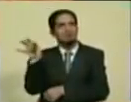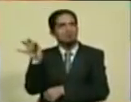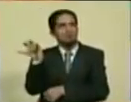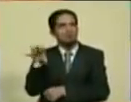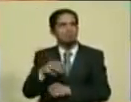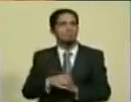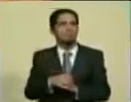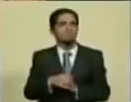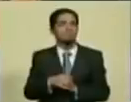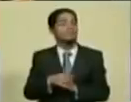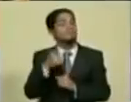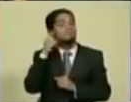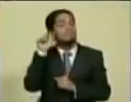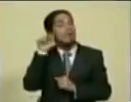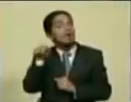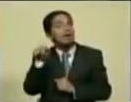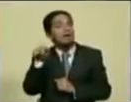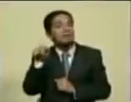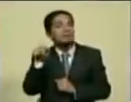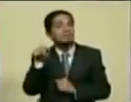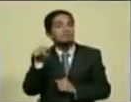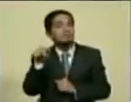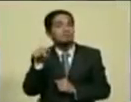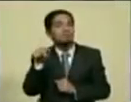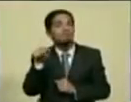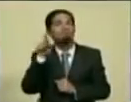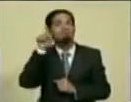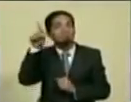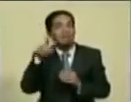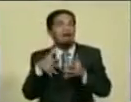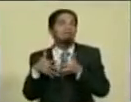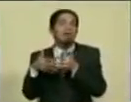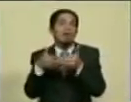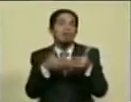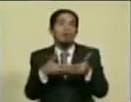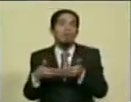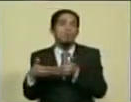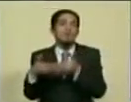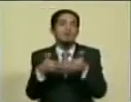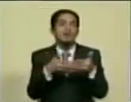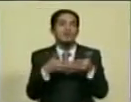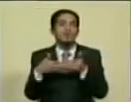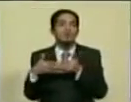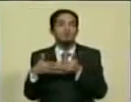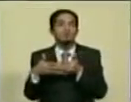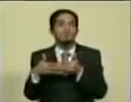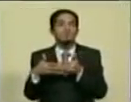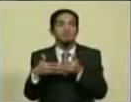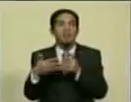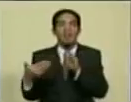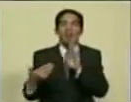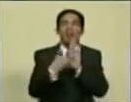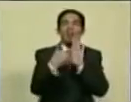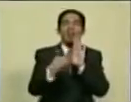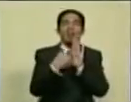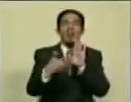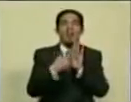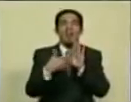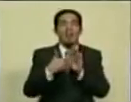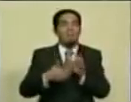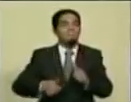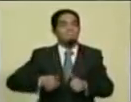Por eso es que desde los Estados Unidos agreden con mayor